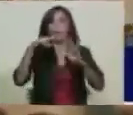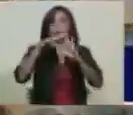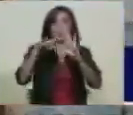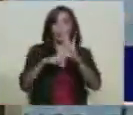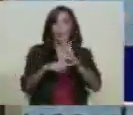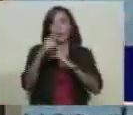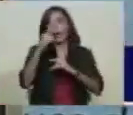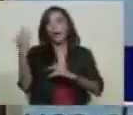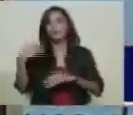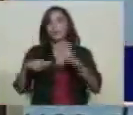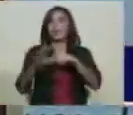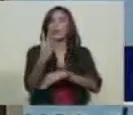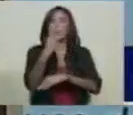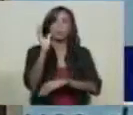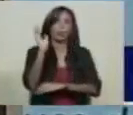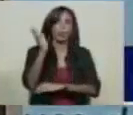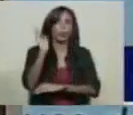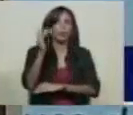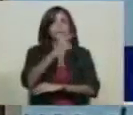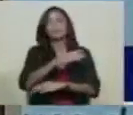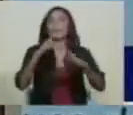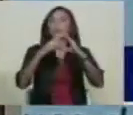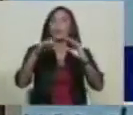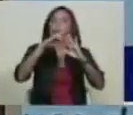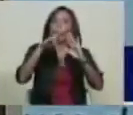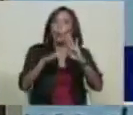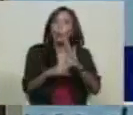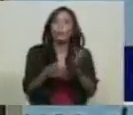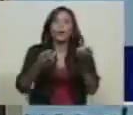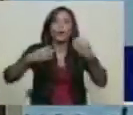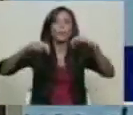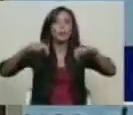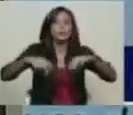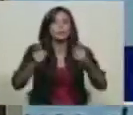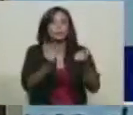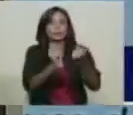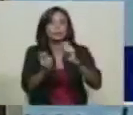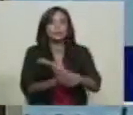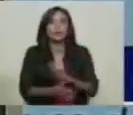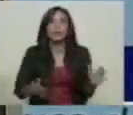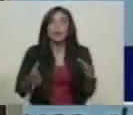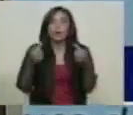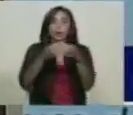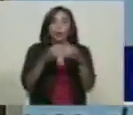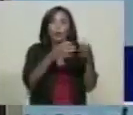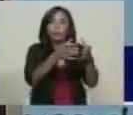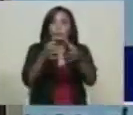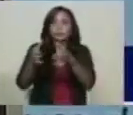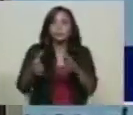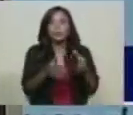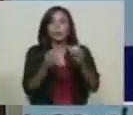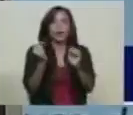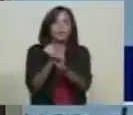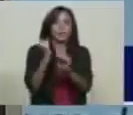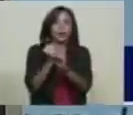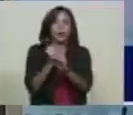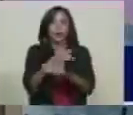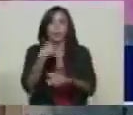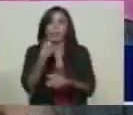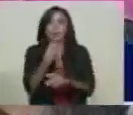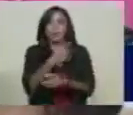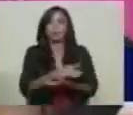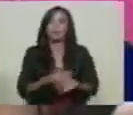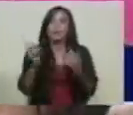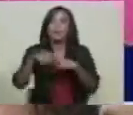nuestro cuarto congreso del partido, nosotros, la juventud, también asumimos la RAS, la Red de Articulación y Acción Sociopolítica, como el sistema